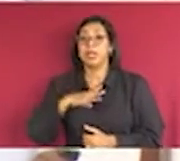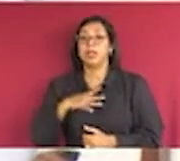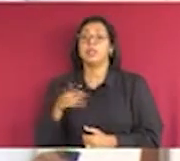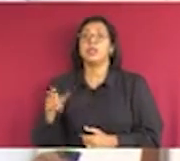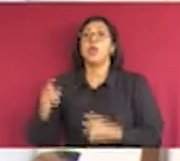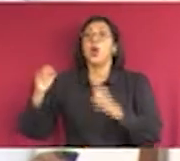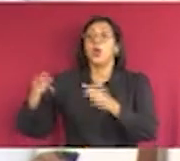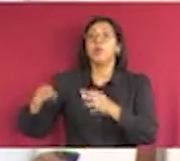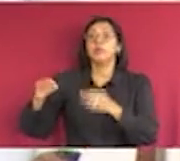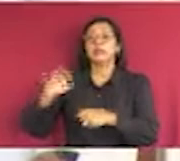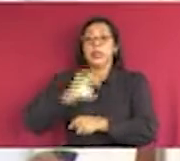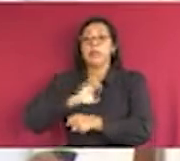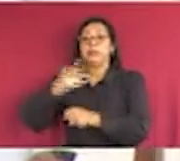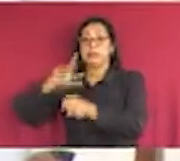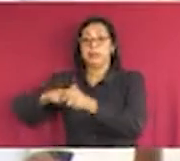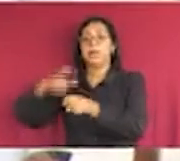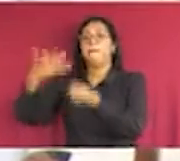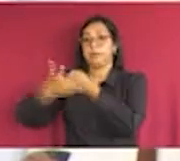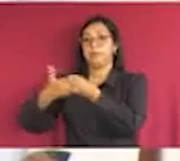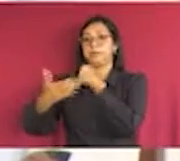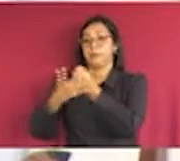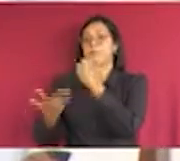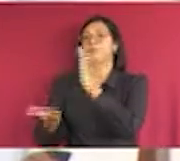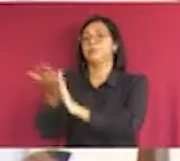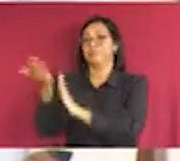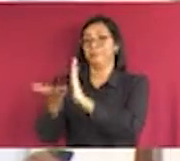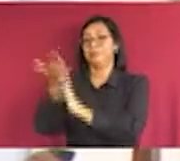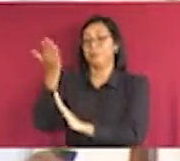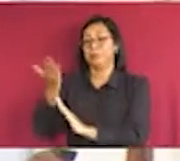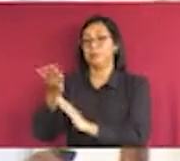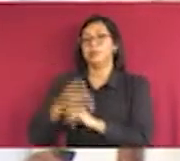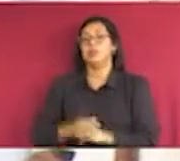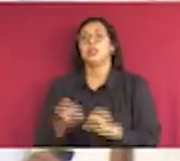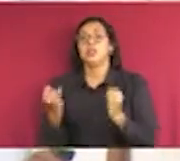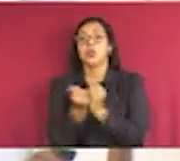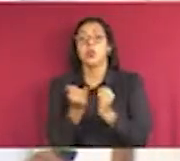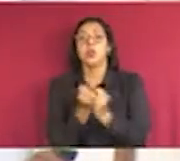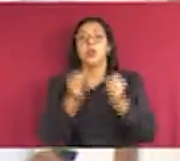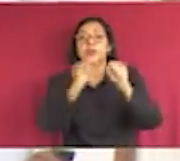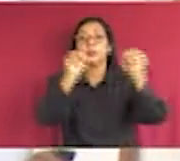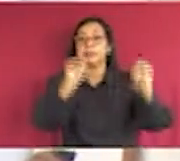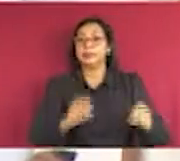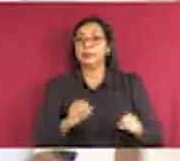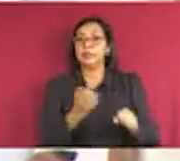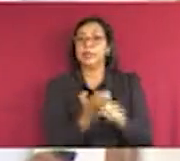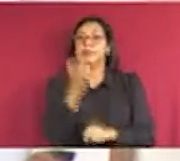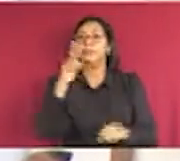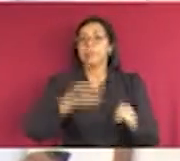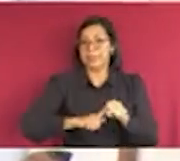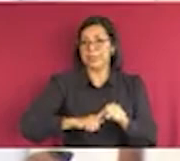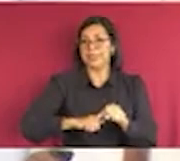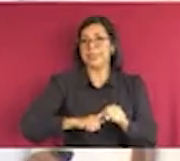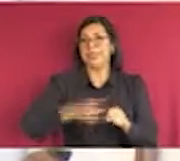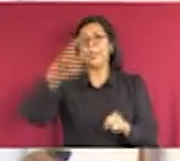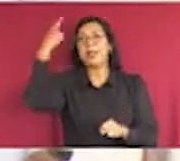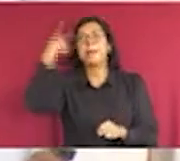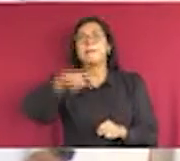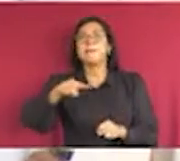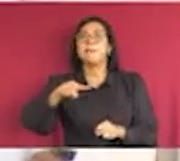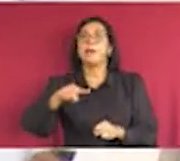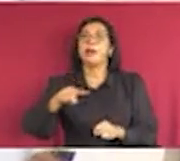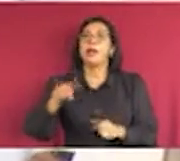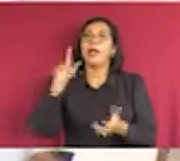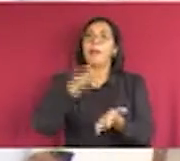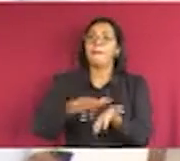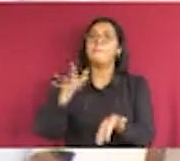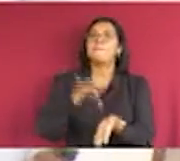de Quintana Roo. Vamos a crear el sistema estatal de abasto a bajo costo, acercando productos básicos a